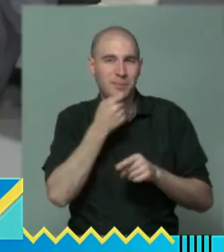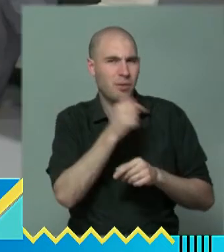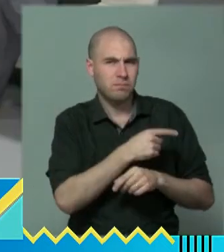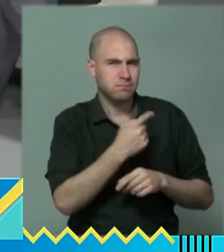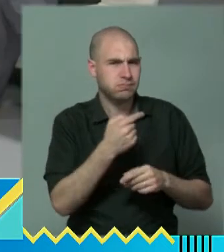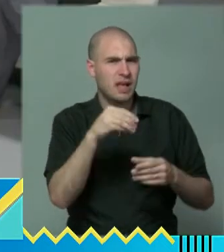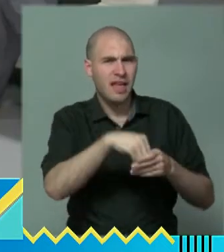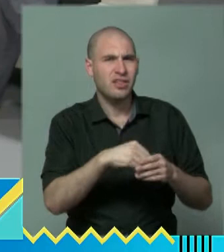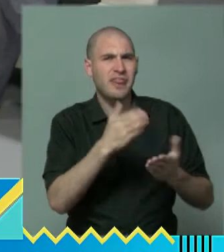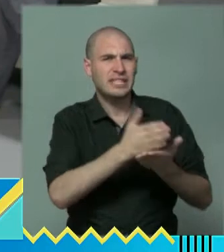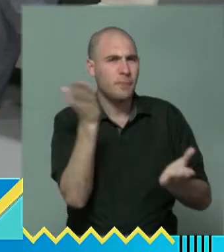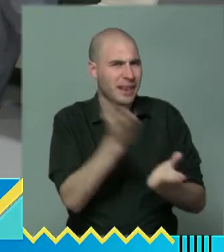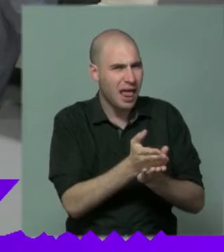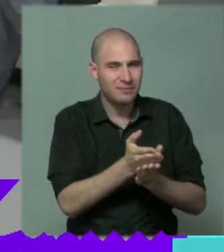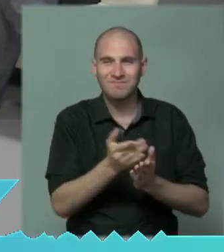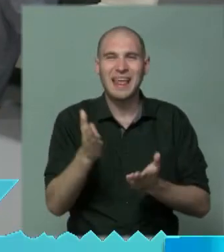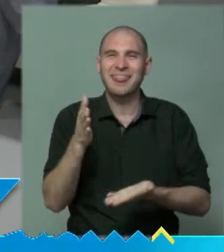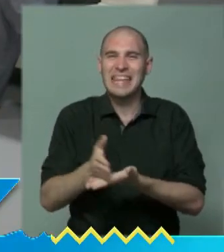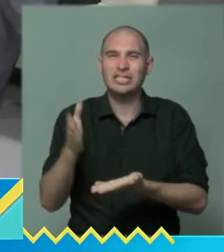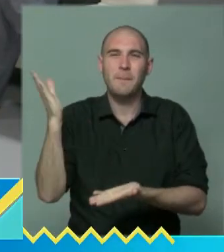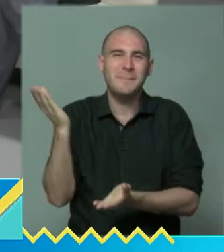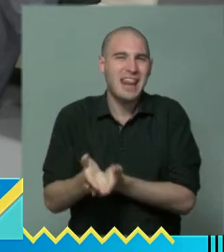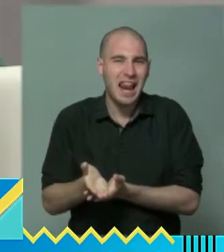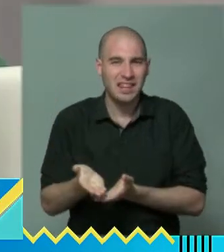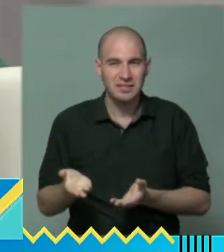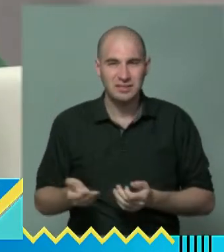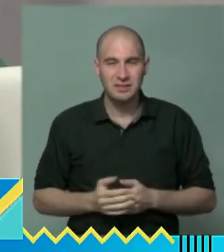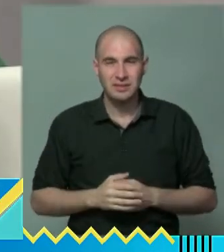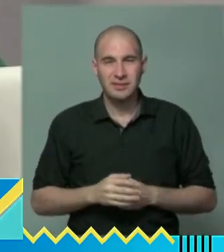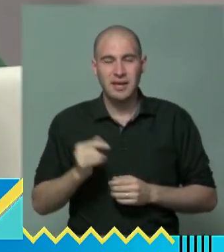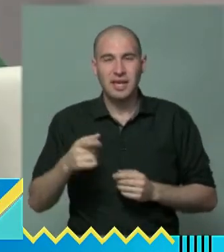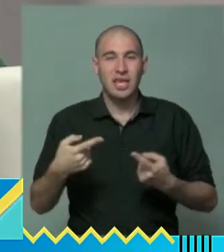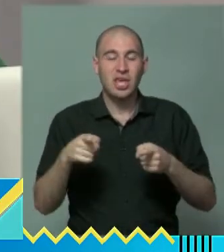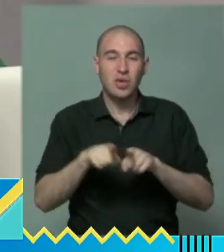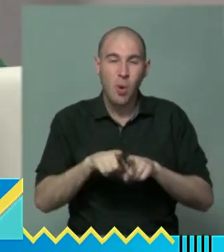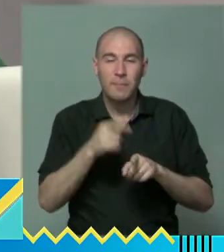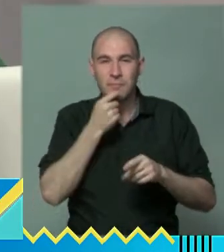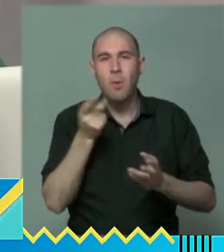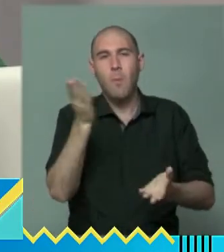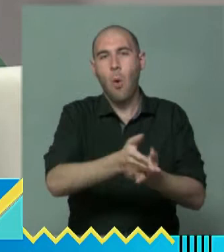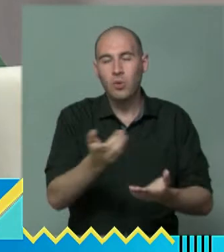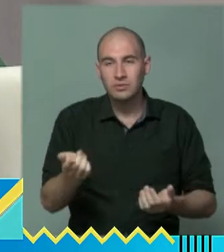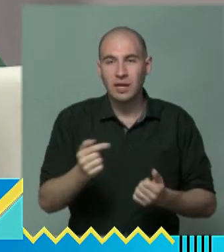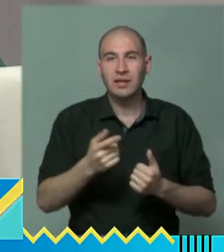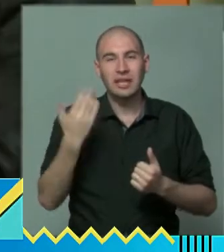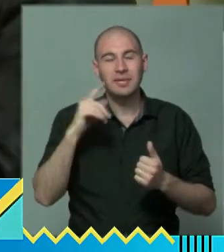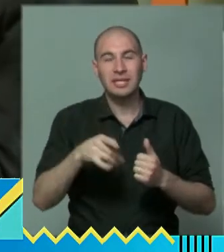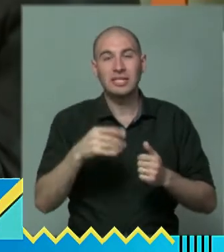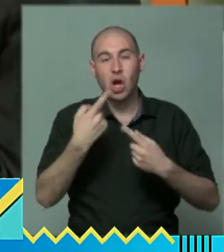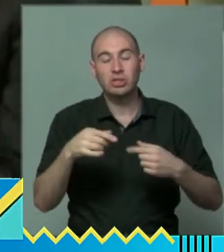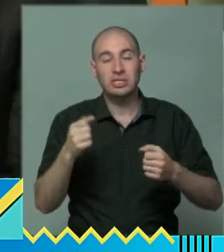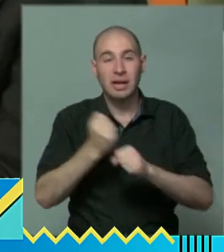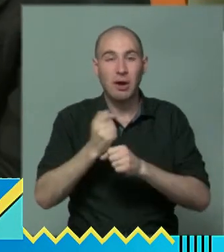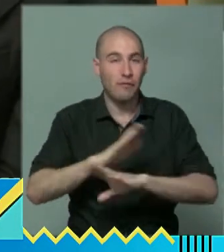que sea parte del derecho penal. Es que el derecho penal tienen en común la pena de multa, que él decía recién, y la suspensión de la actividad,